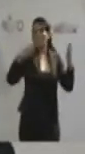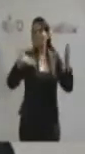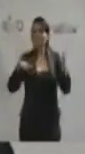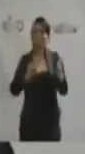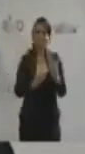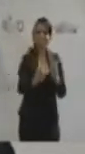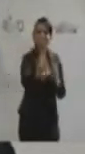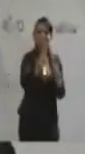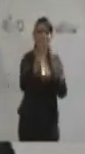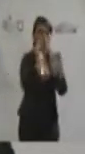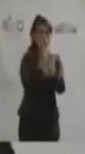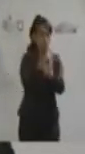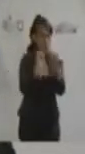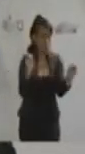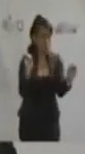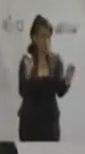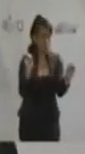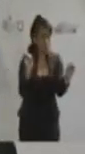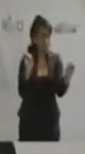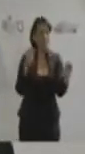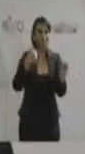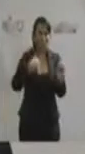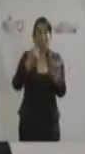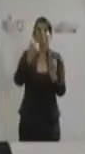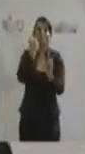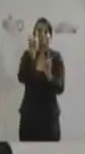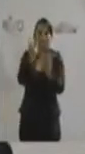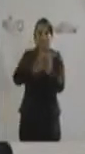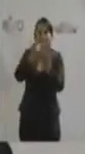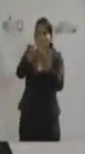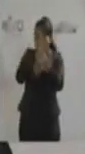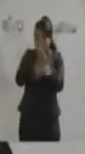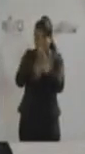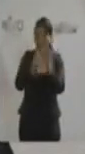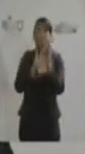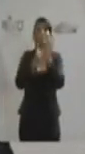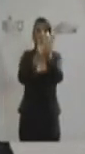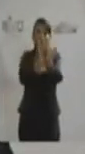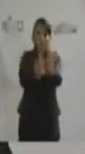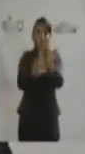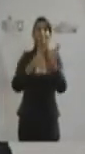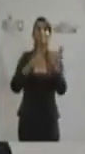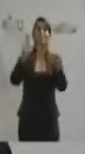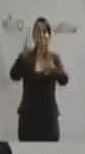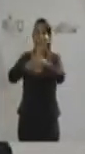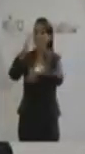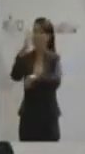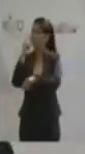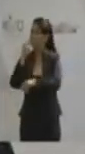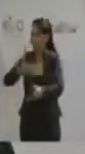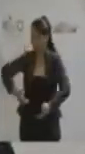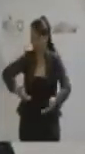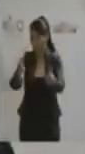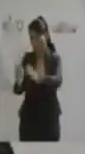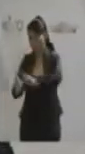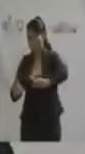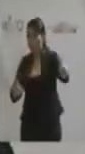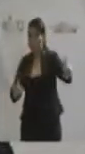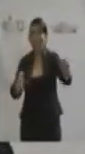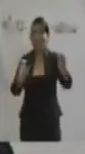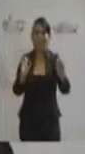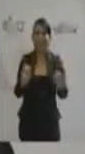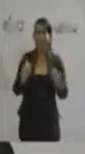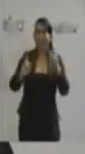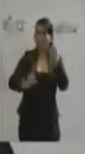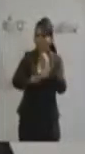de gobierno, más que mandar más policías a las calles, más que mandar más patrullas a las calles, vamos a atacar las causas de